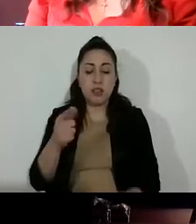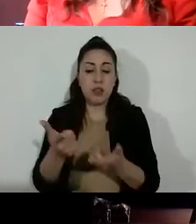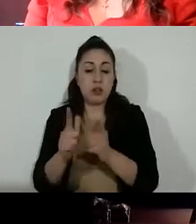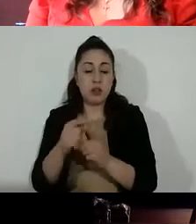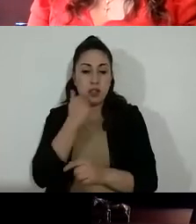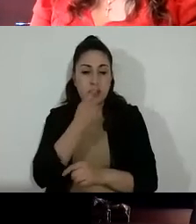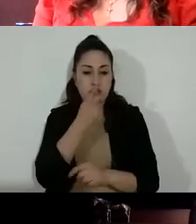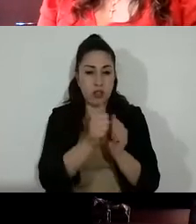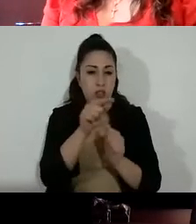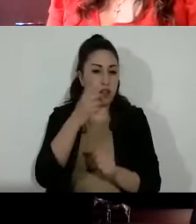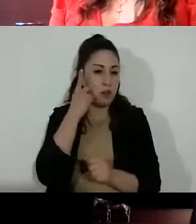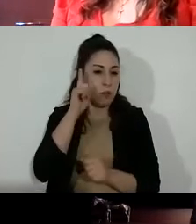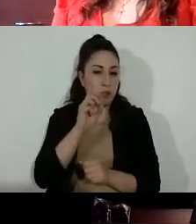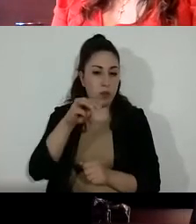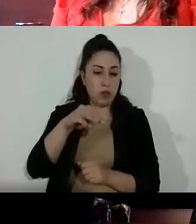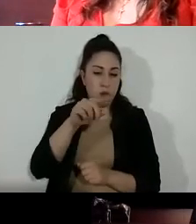envió un documento